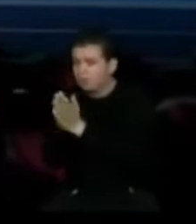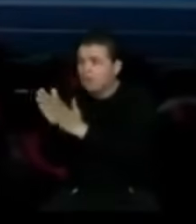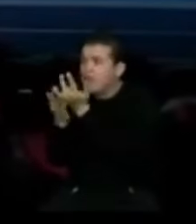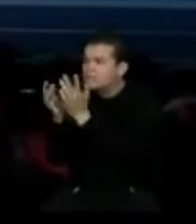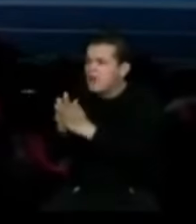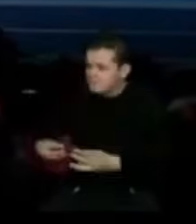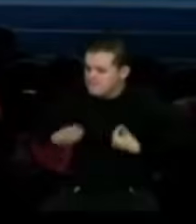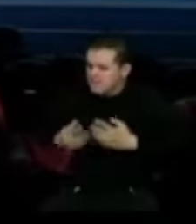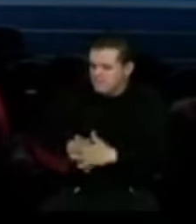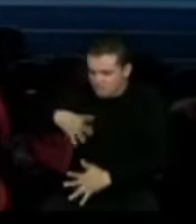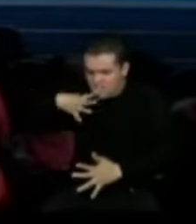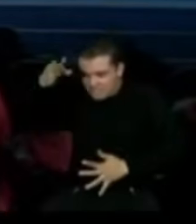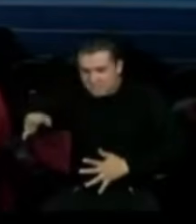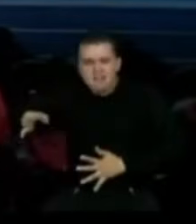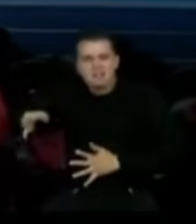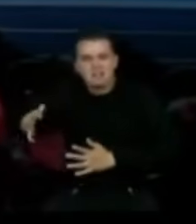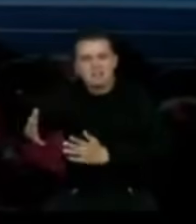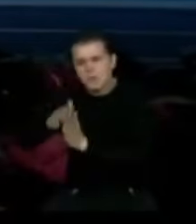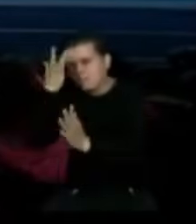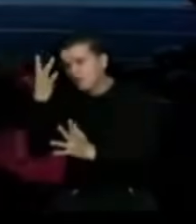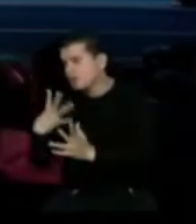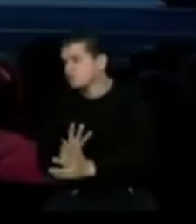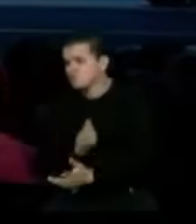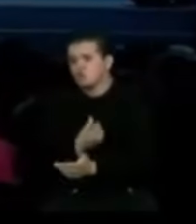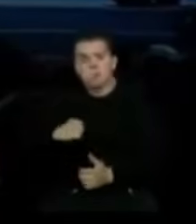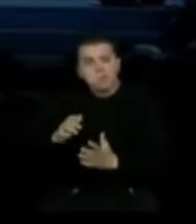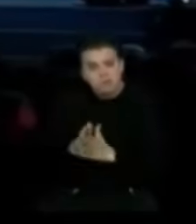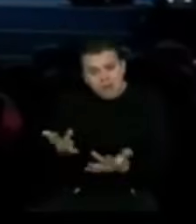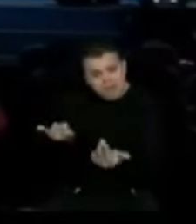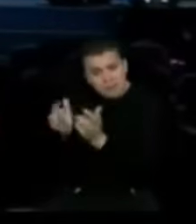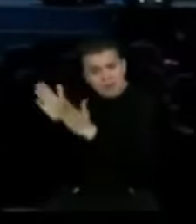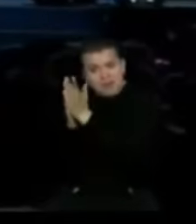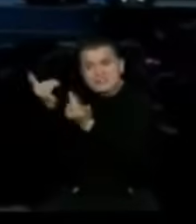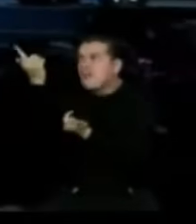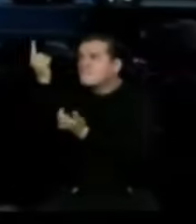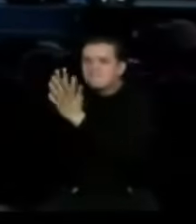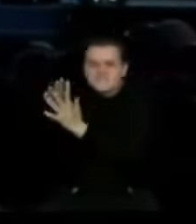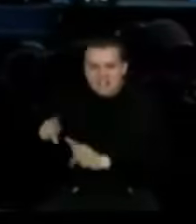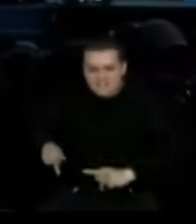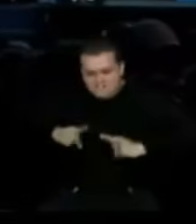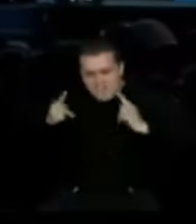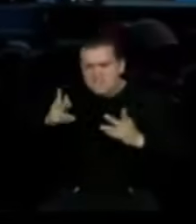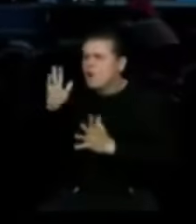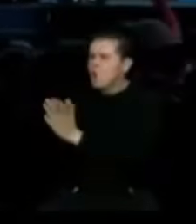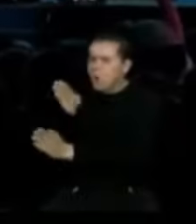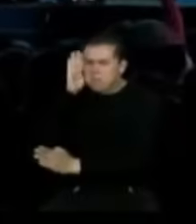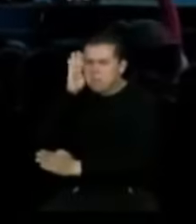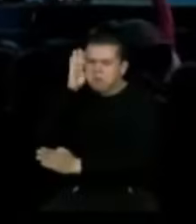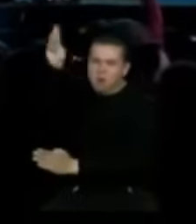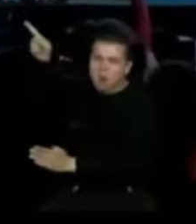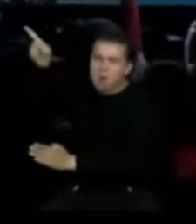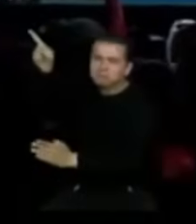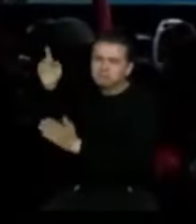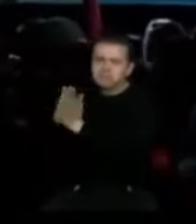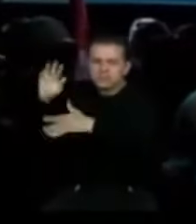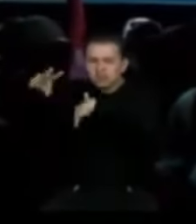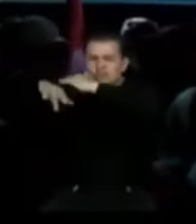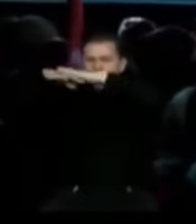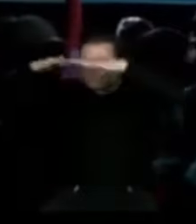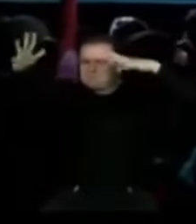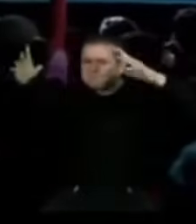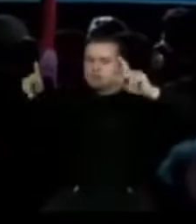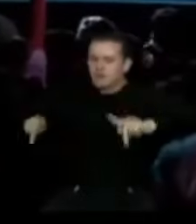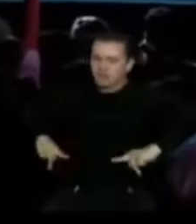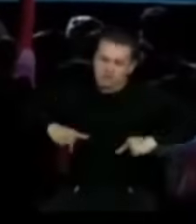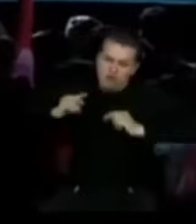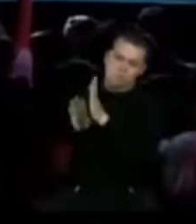esperanza viva, verdadera. Nosotros tenemos una esperanza del más allá, de una vida eterna,